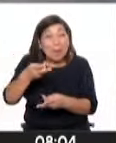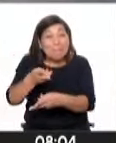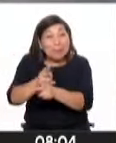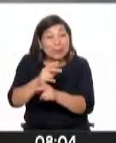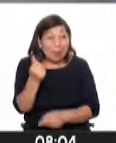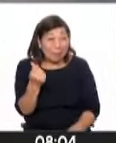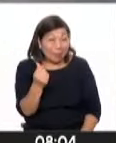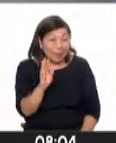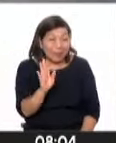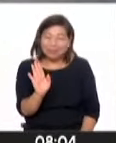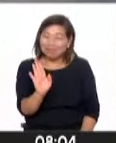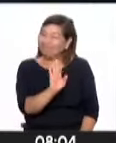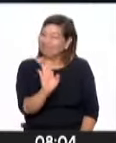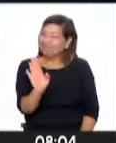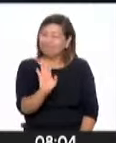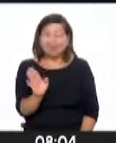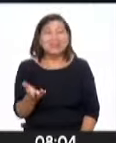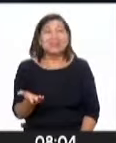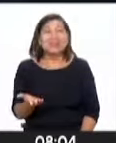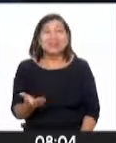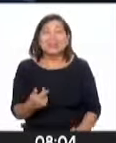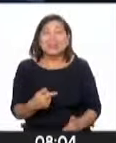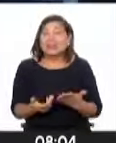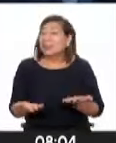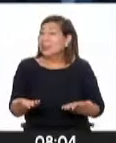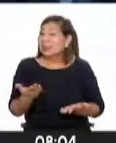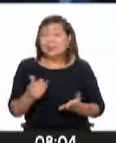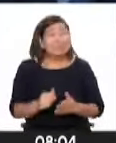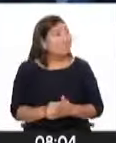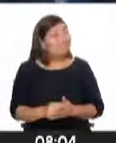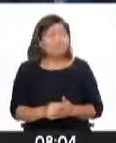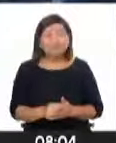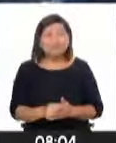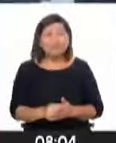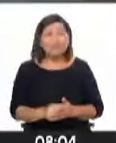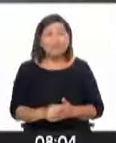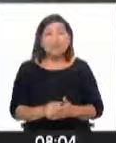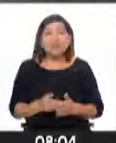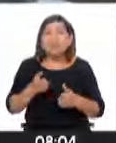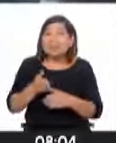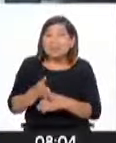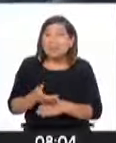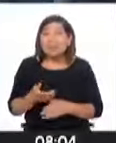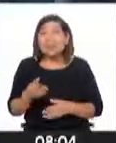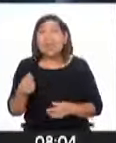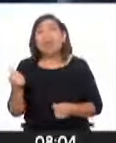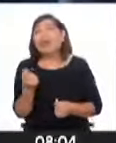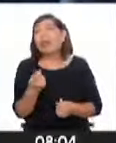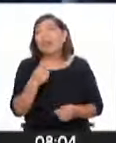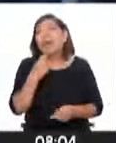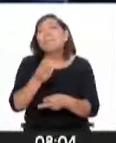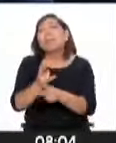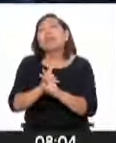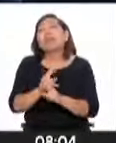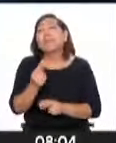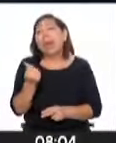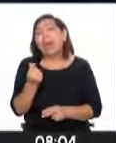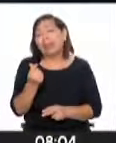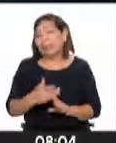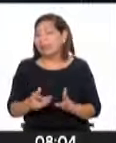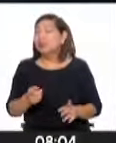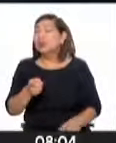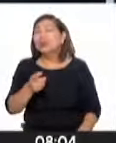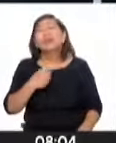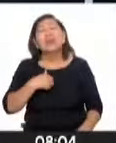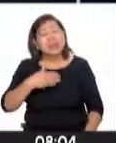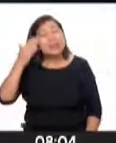O sea, a sola firma. Y dice eso, y así esté quemado en el sistema. Entonces la gente acude a estos prestamistas. Y yo entiendo la